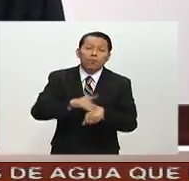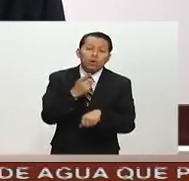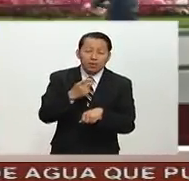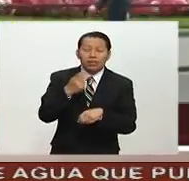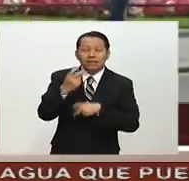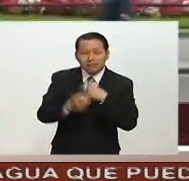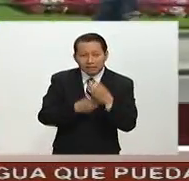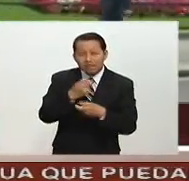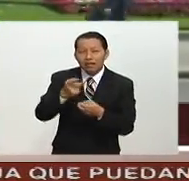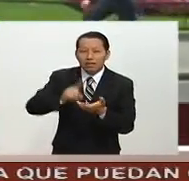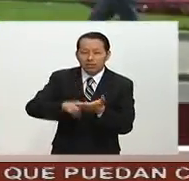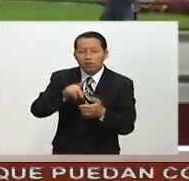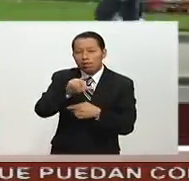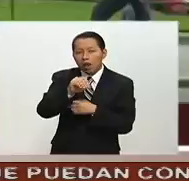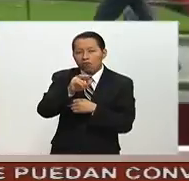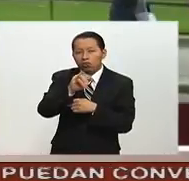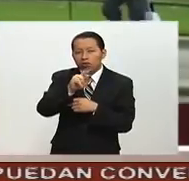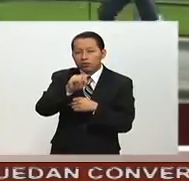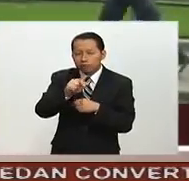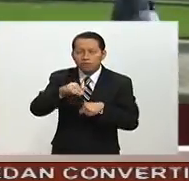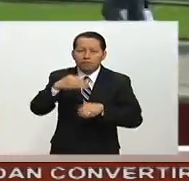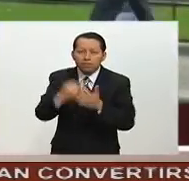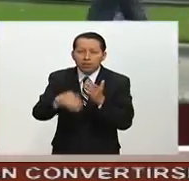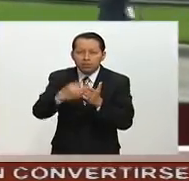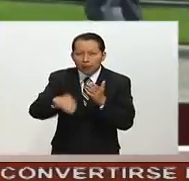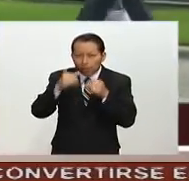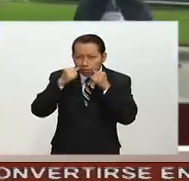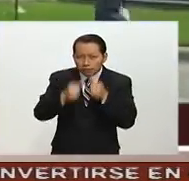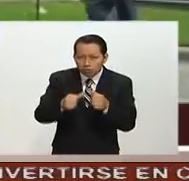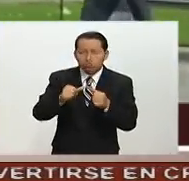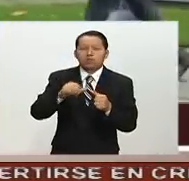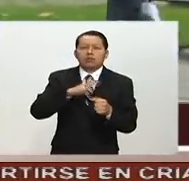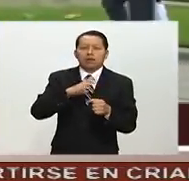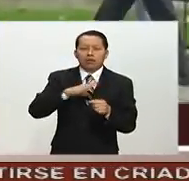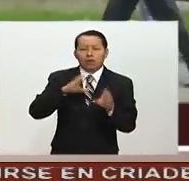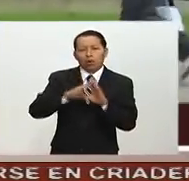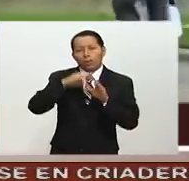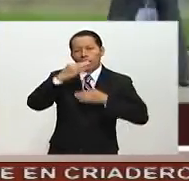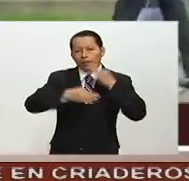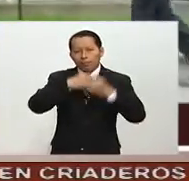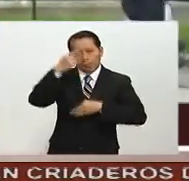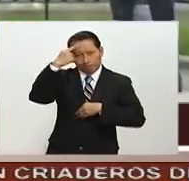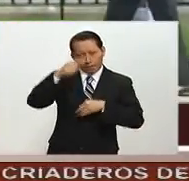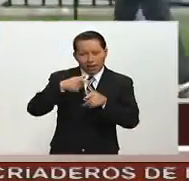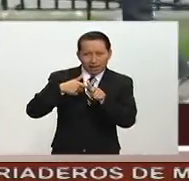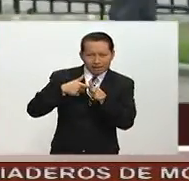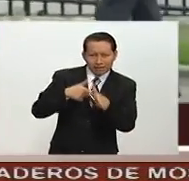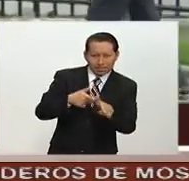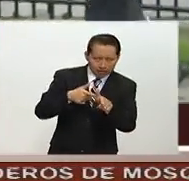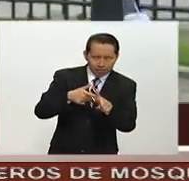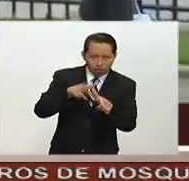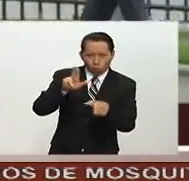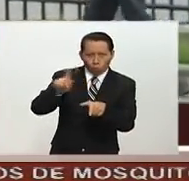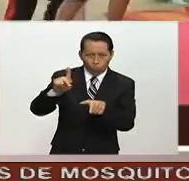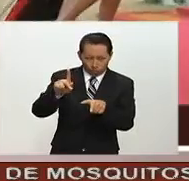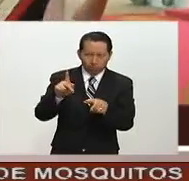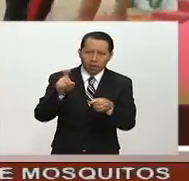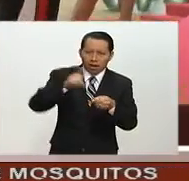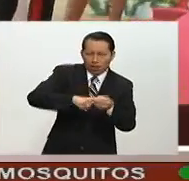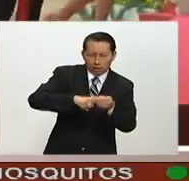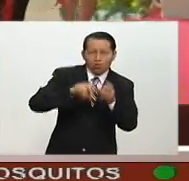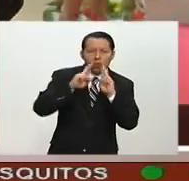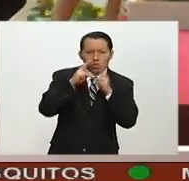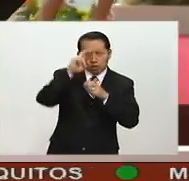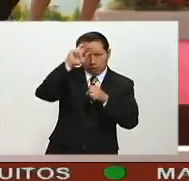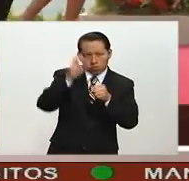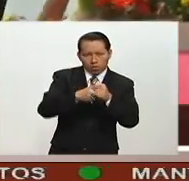Partido Laborista es que no se implicó lo suficiente en la campaña para apoyar la permanencia del Reino Unido en la Unión Europea.